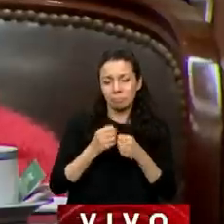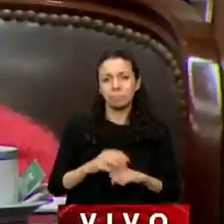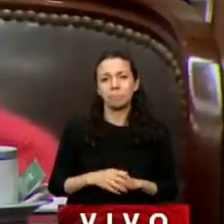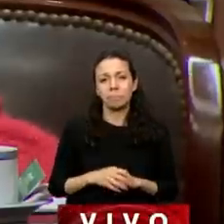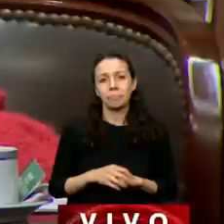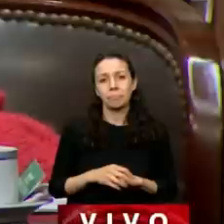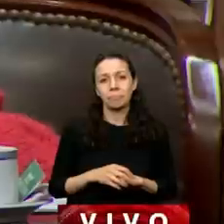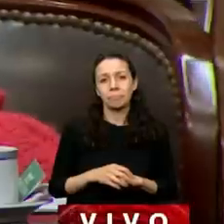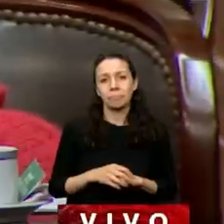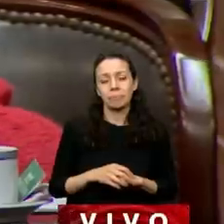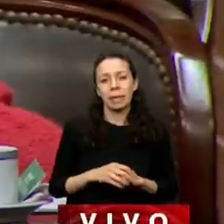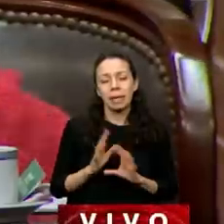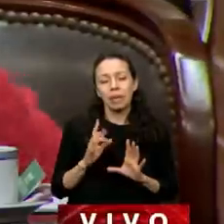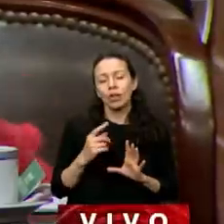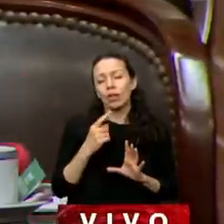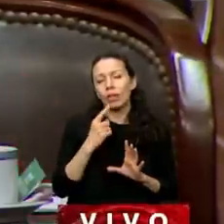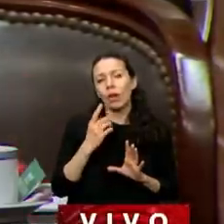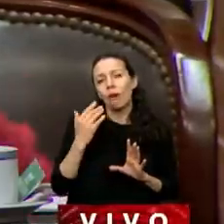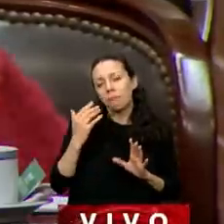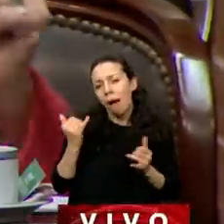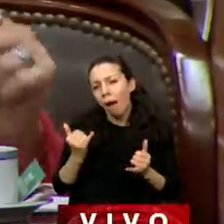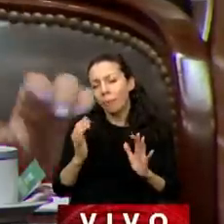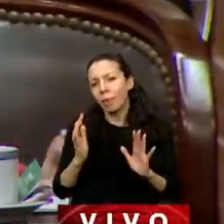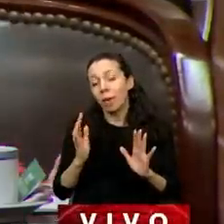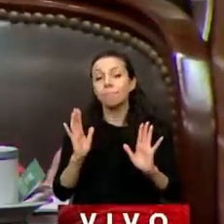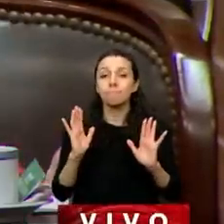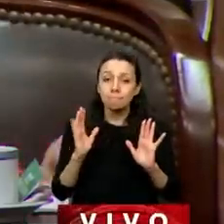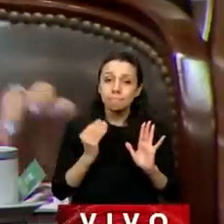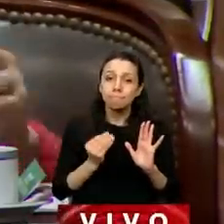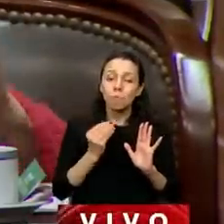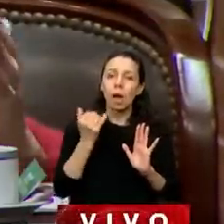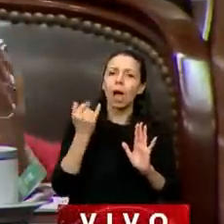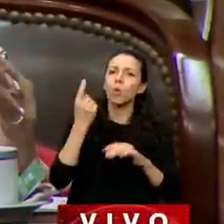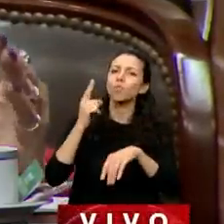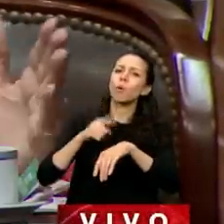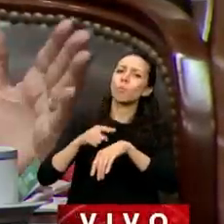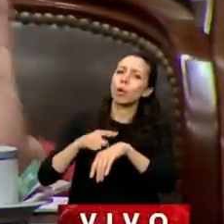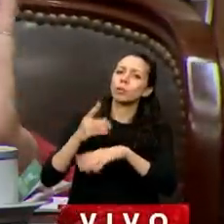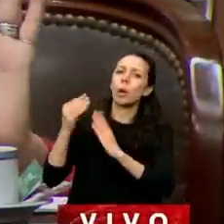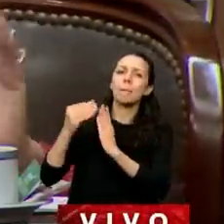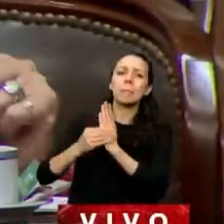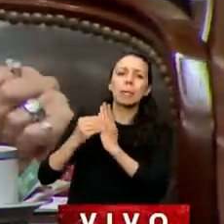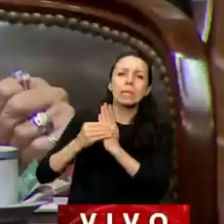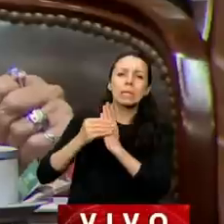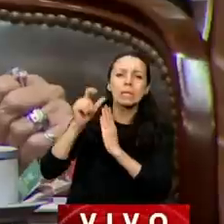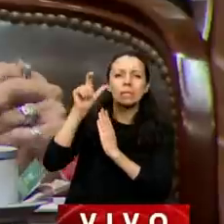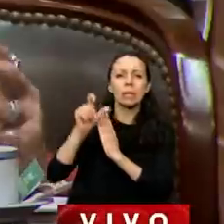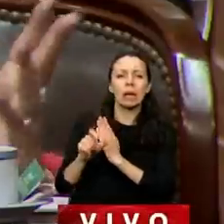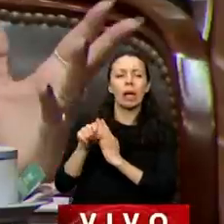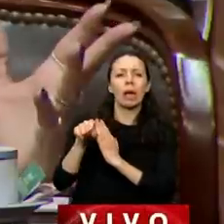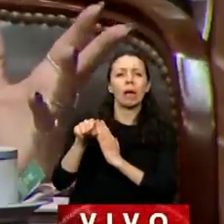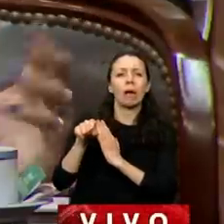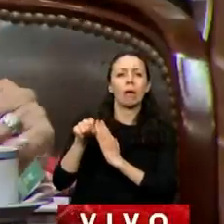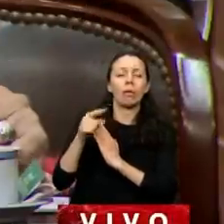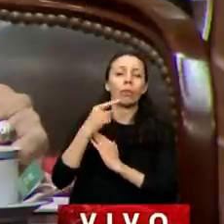institucional. Digo tenía porque, bueno, en algún momento alguna ministra se refirió a